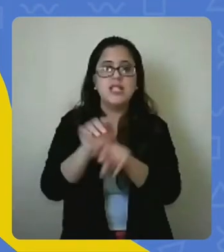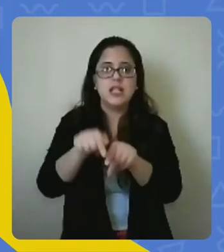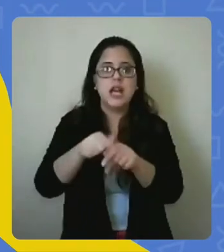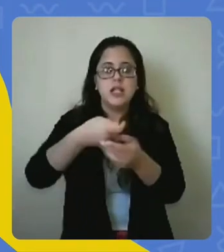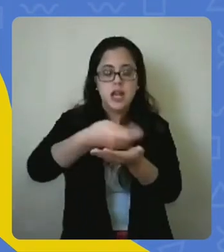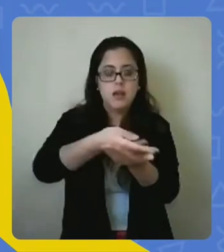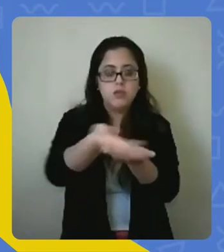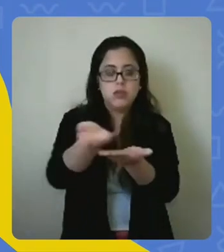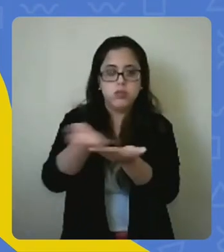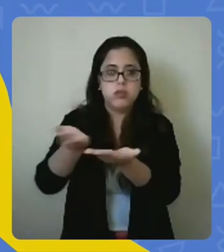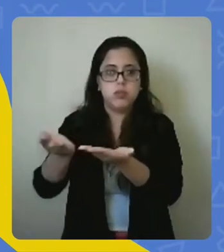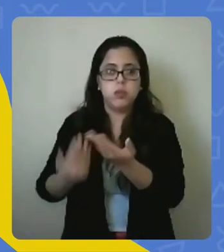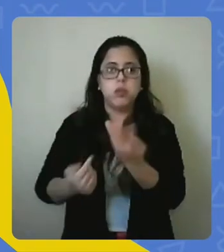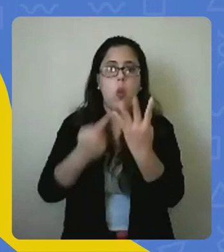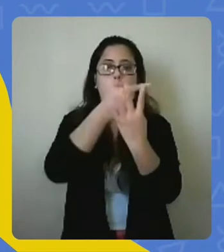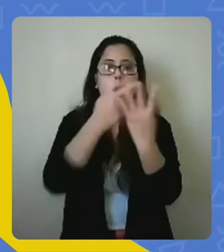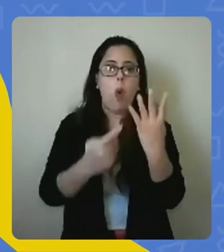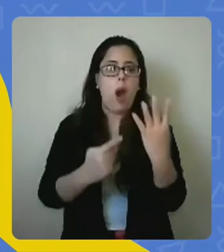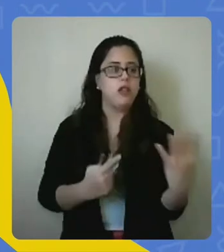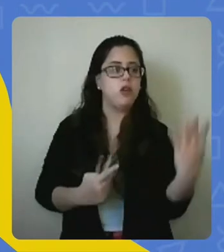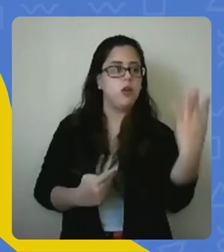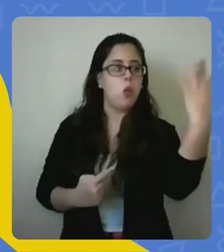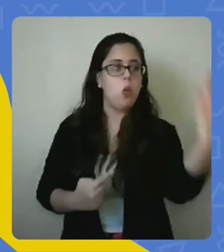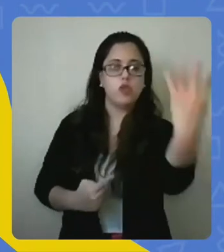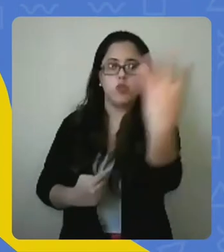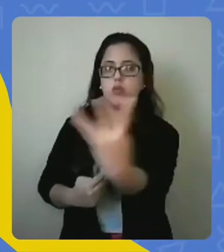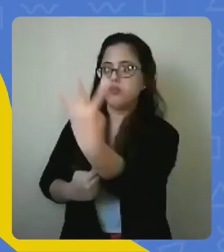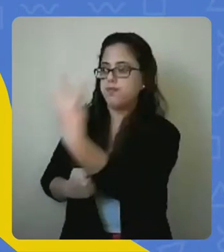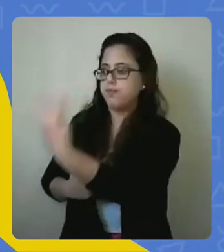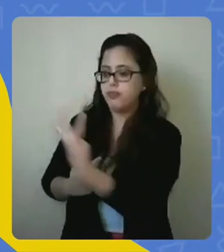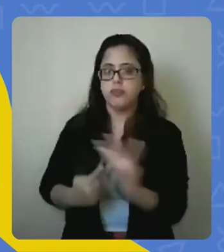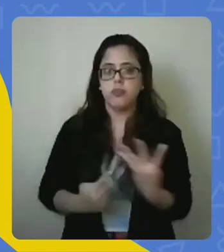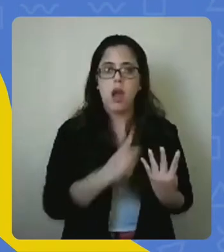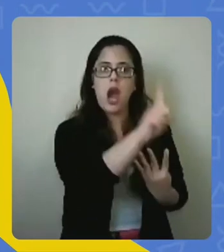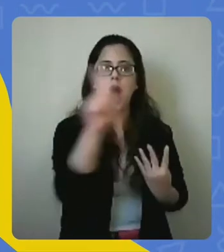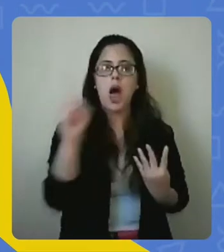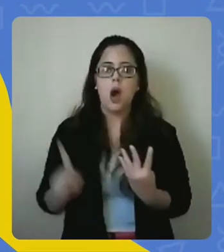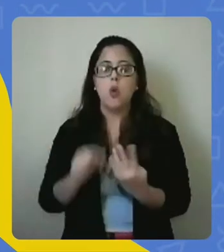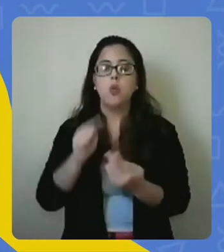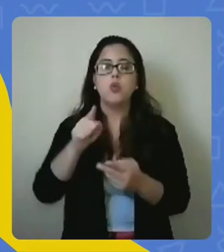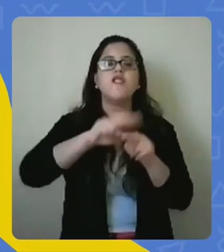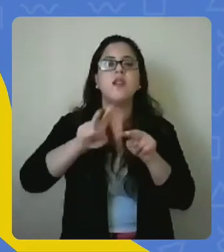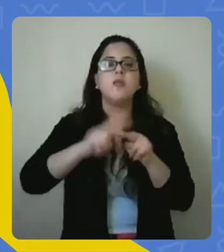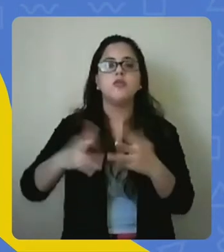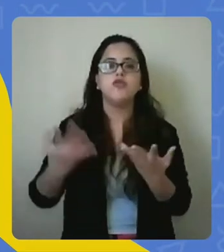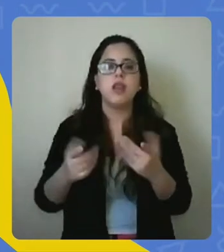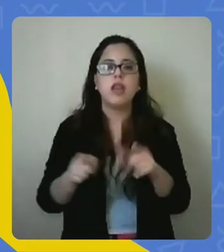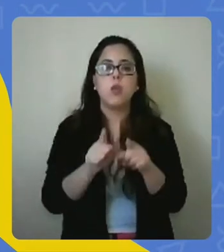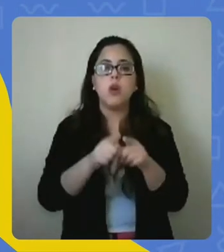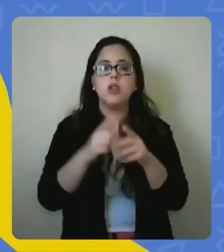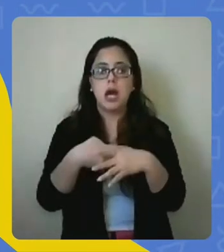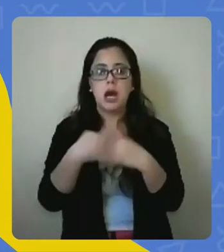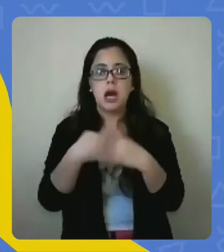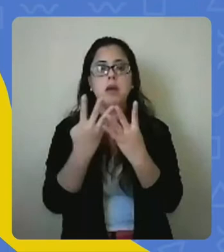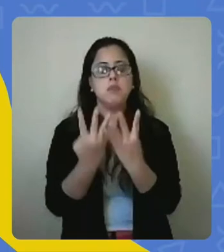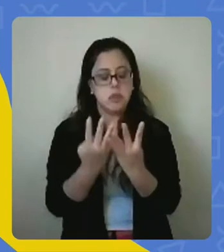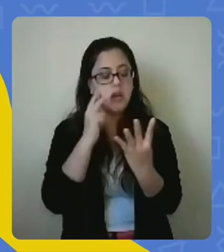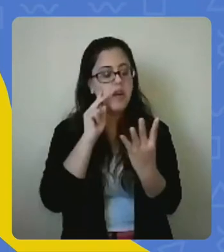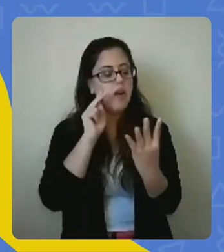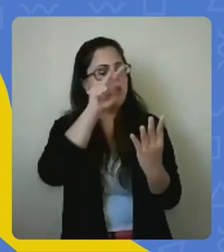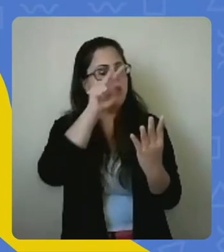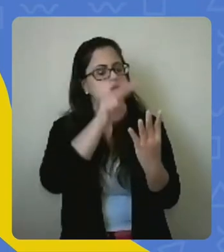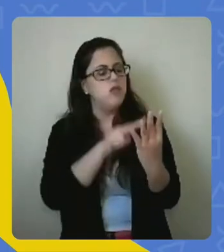se reparten 4 cartas a cada participante. Lo que vamos haciendo es, acomodamos nuestras cartas, vemos qué